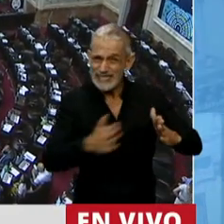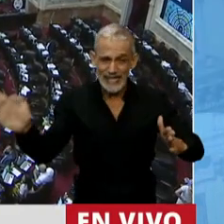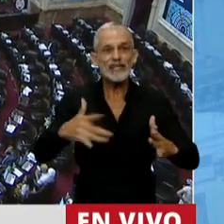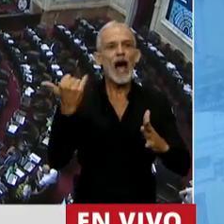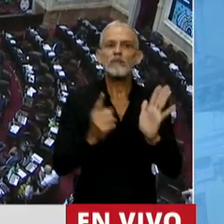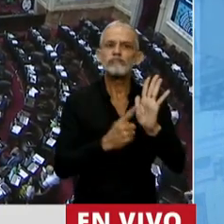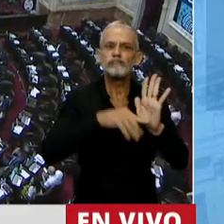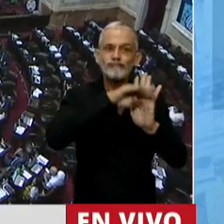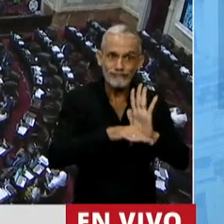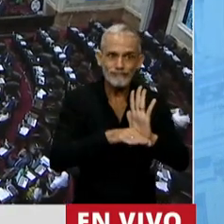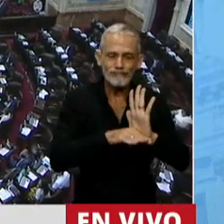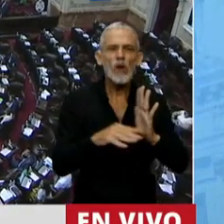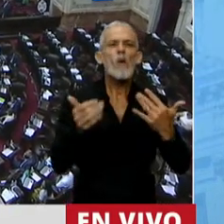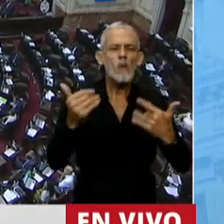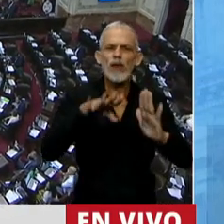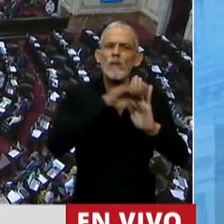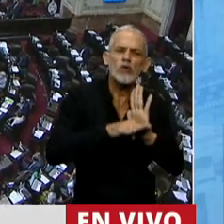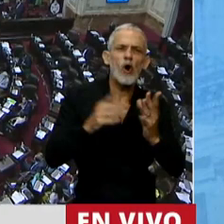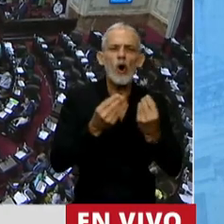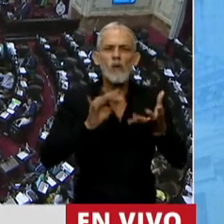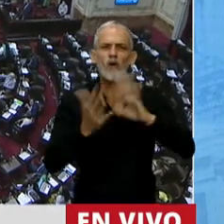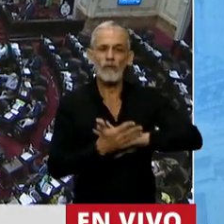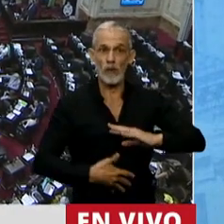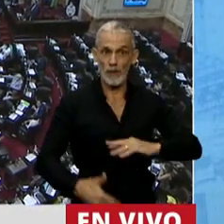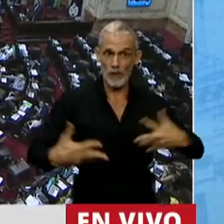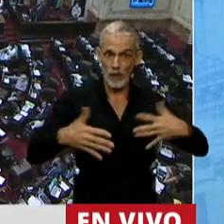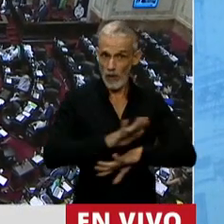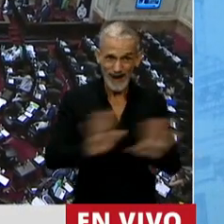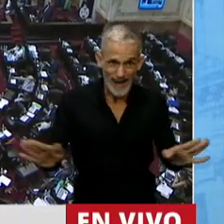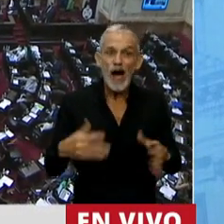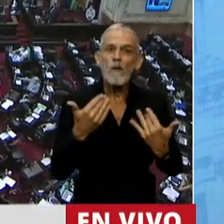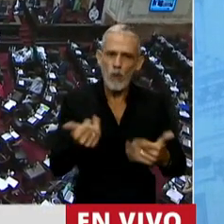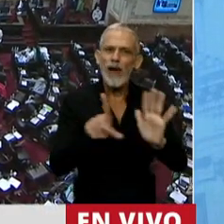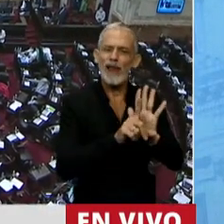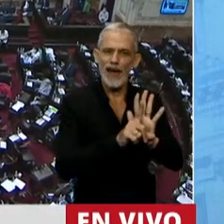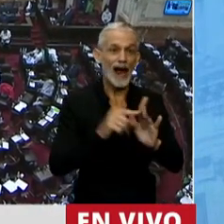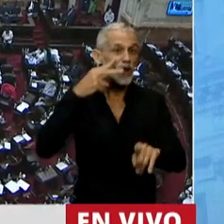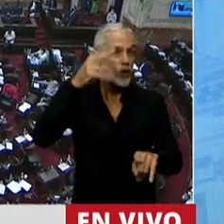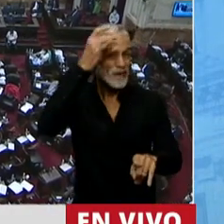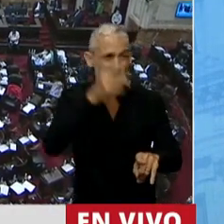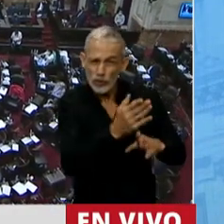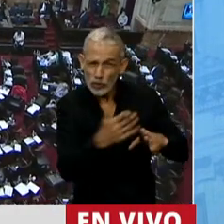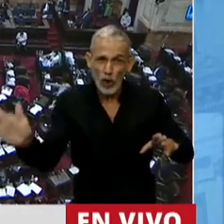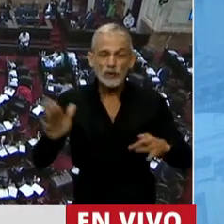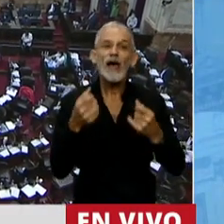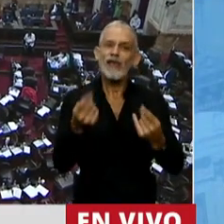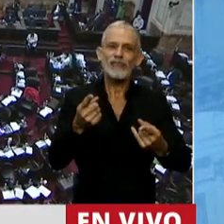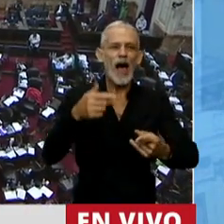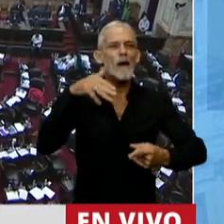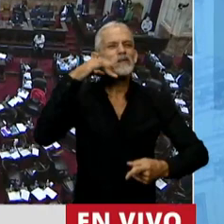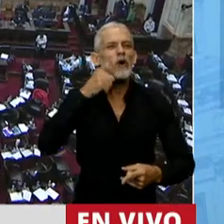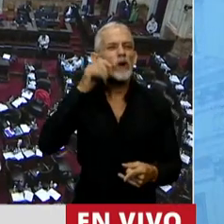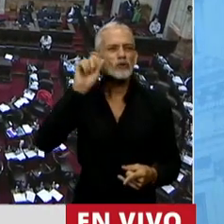una ordenanza que permite aplicar un protocolo de interrupción legal del embarazo y que desde el 2012 garantiza el